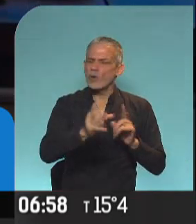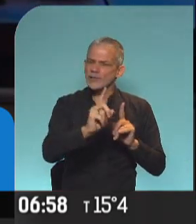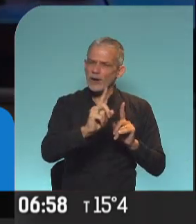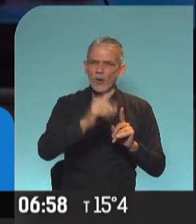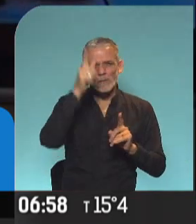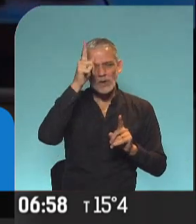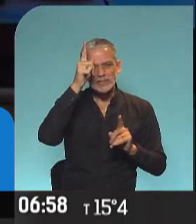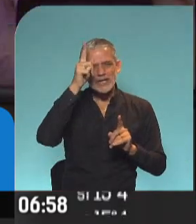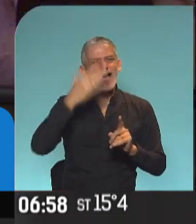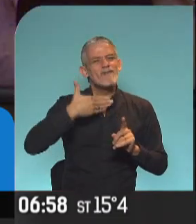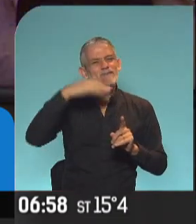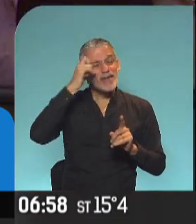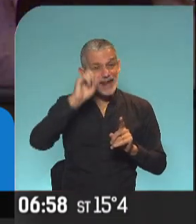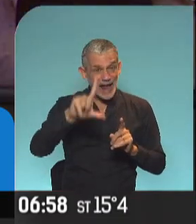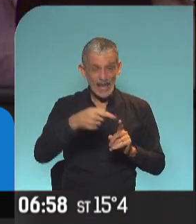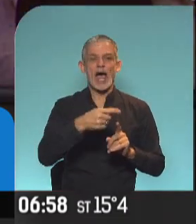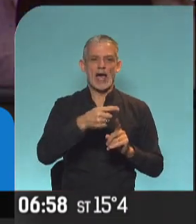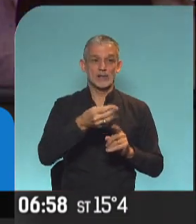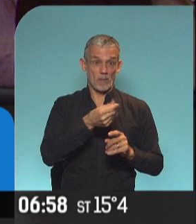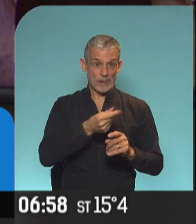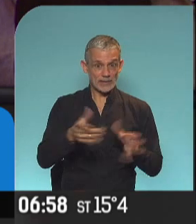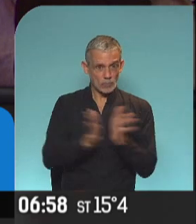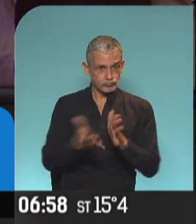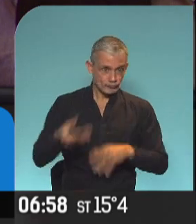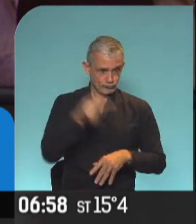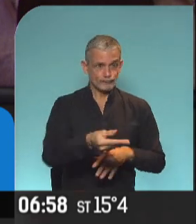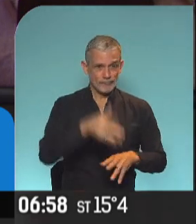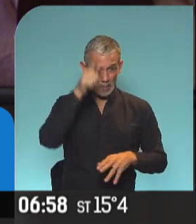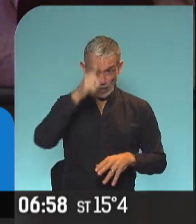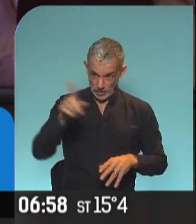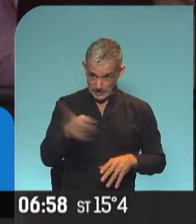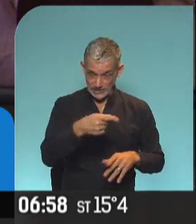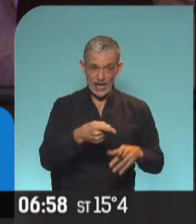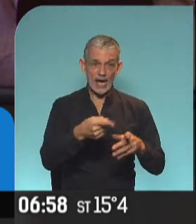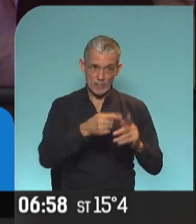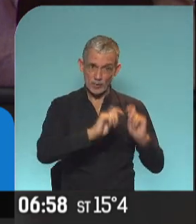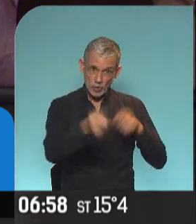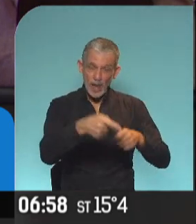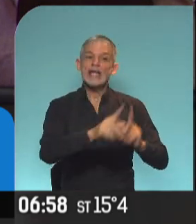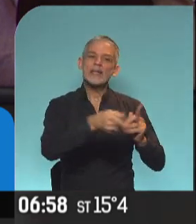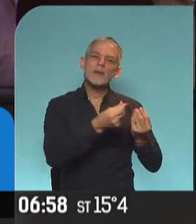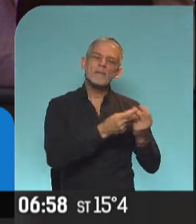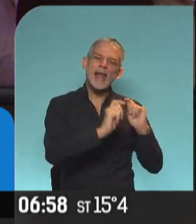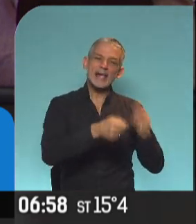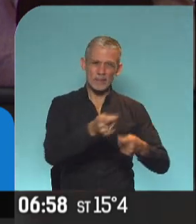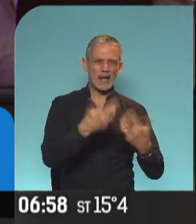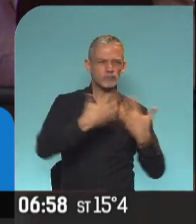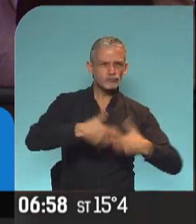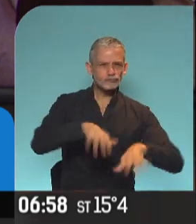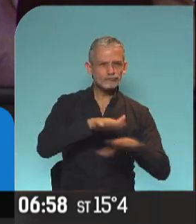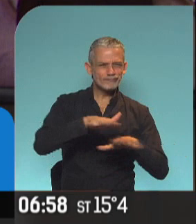Ciudad, pasa con los fondos, es decir, el traspaso fue con los fondos para financiar el funcionamiento